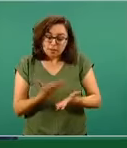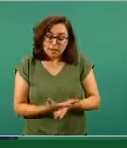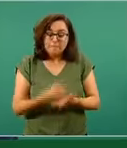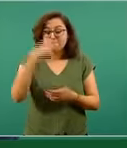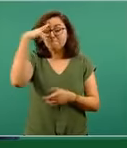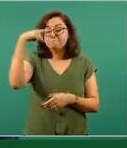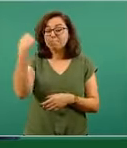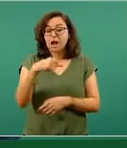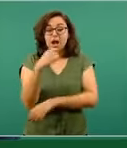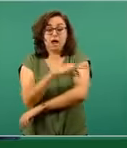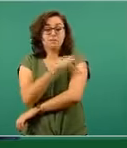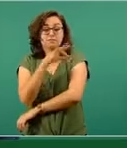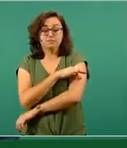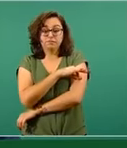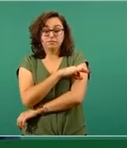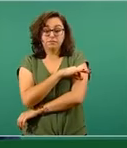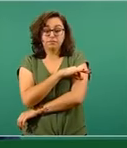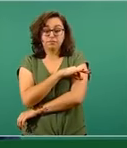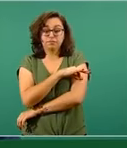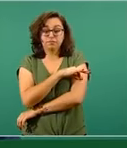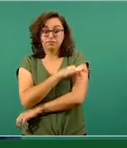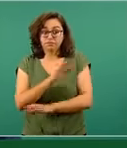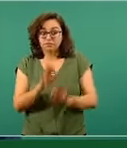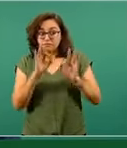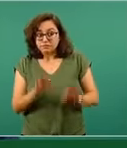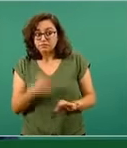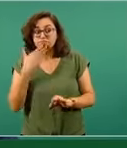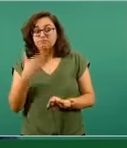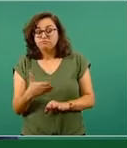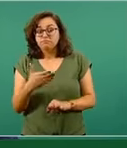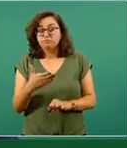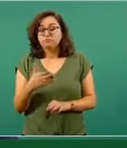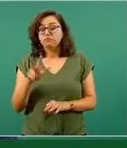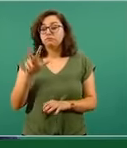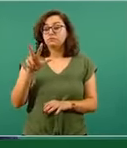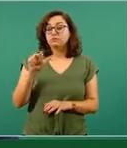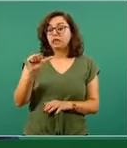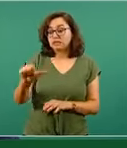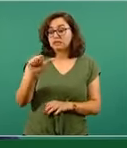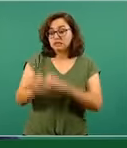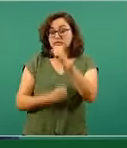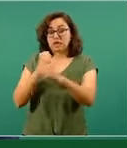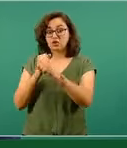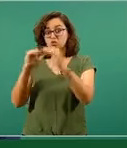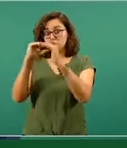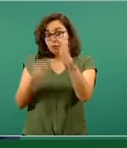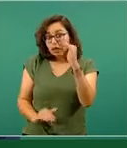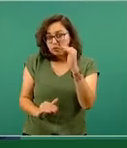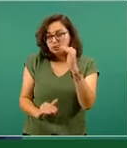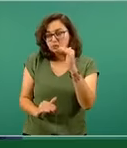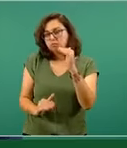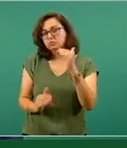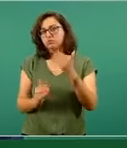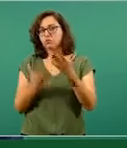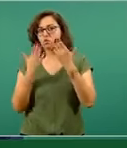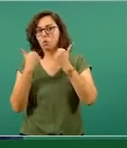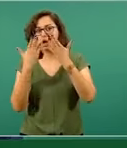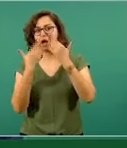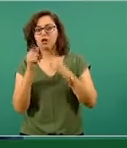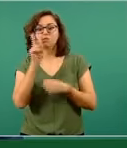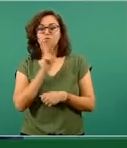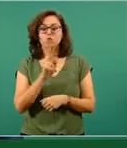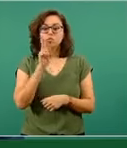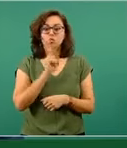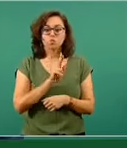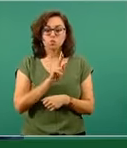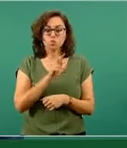y la eficacia de las vacunas en personas menores de 16 años. En la mayoría de las